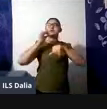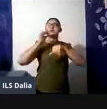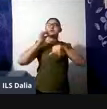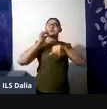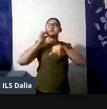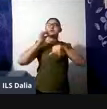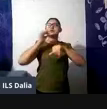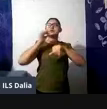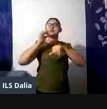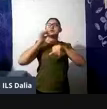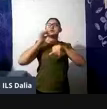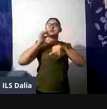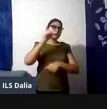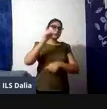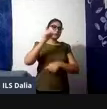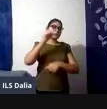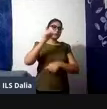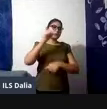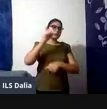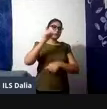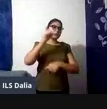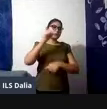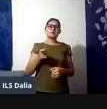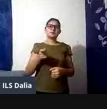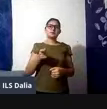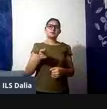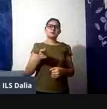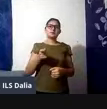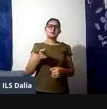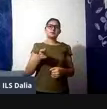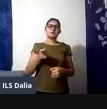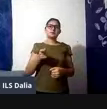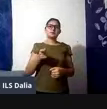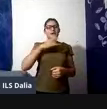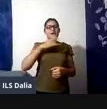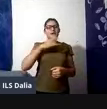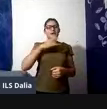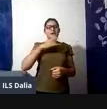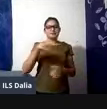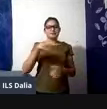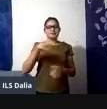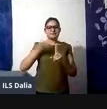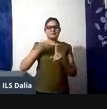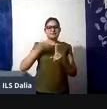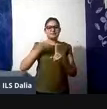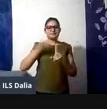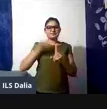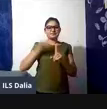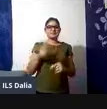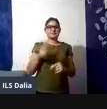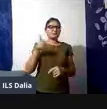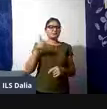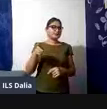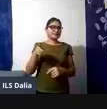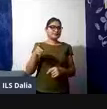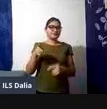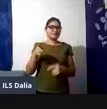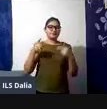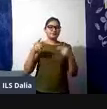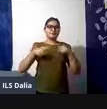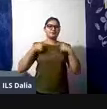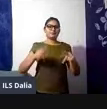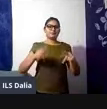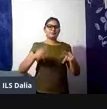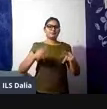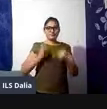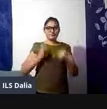cambio y un distanciamiento muy fuerte entre las generaciones. Entonces, bueno, pues todo eso es importante para precisamente evitar